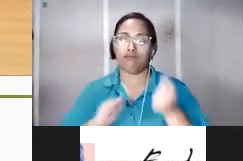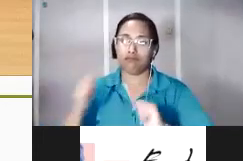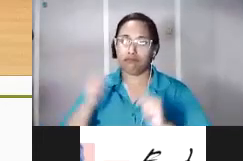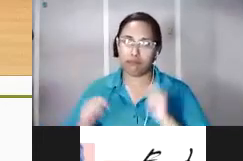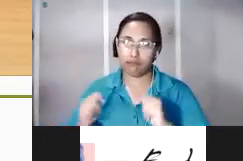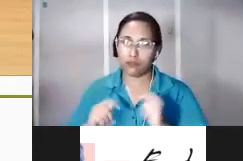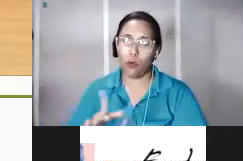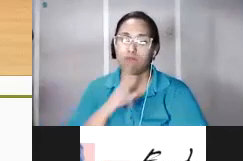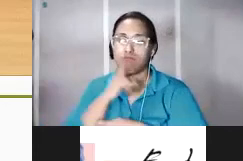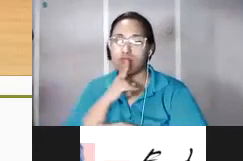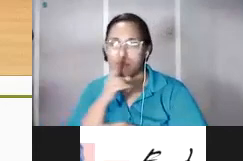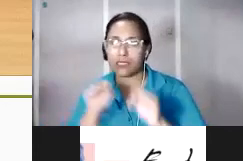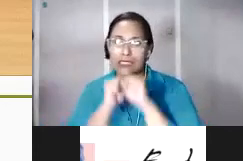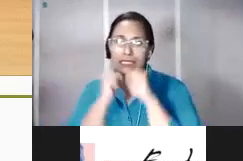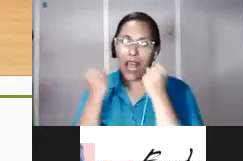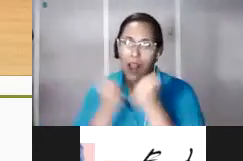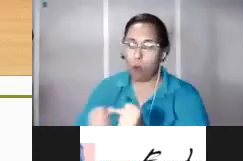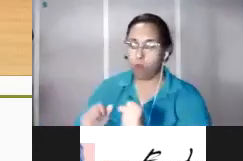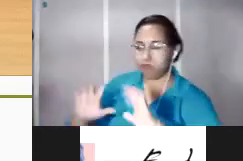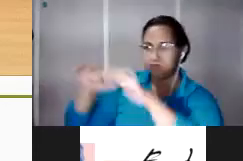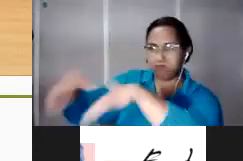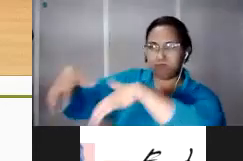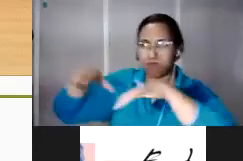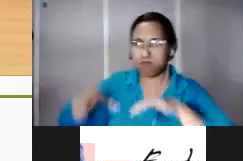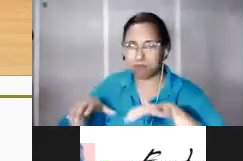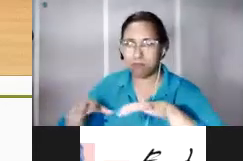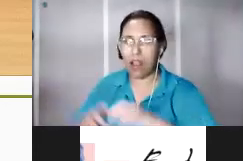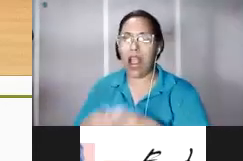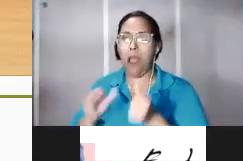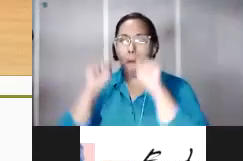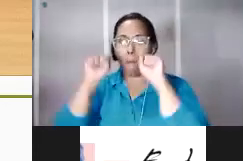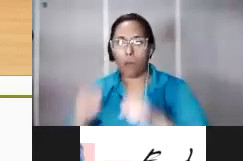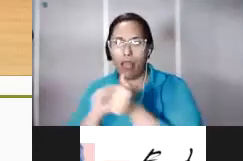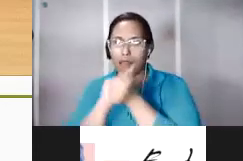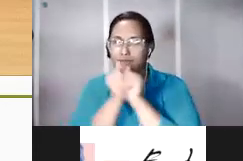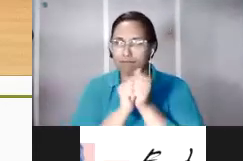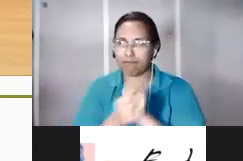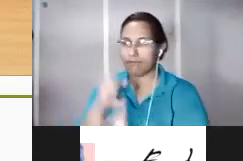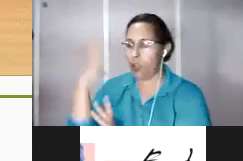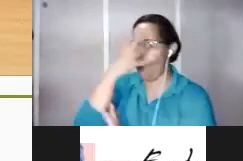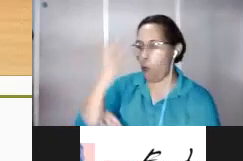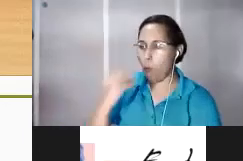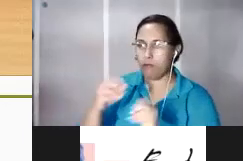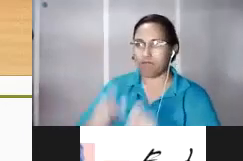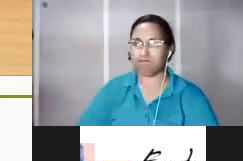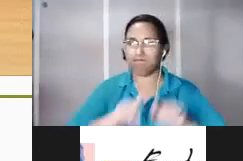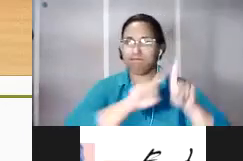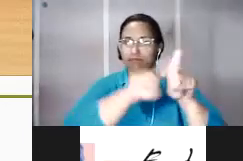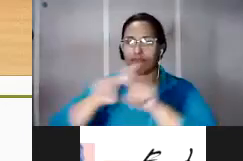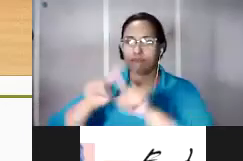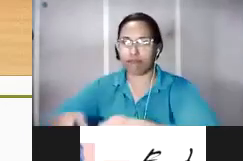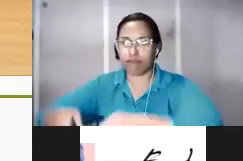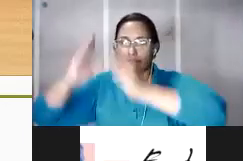salón trono, capaz de competir con las más bellas mansiones mundiales y